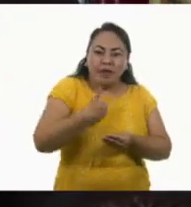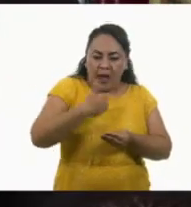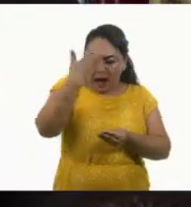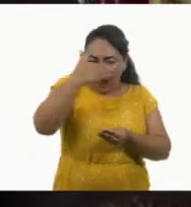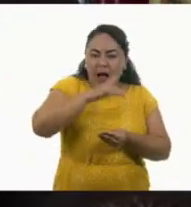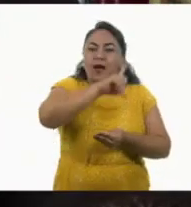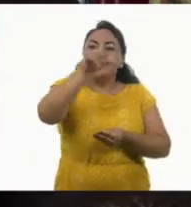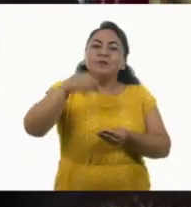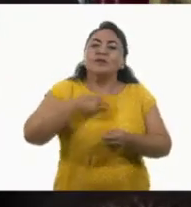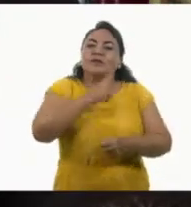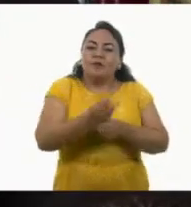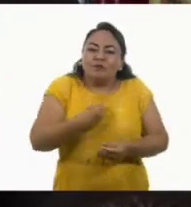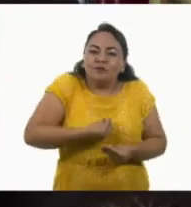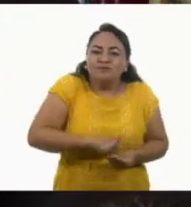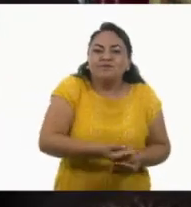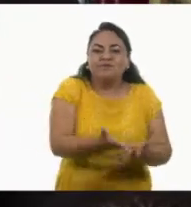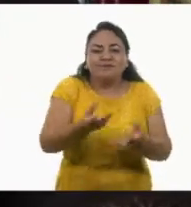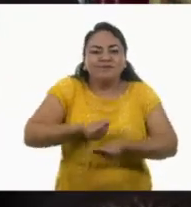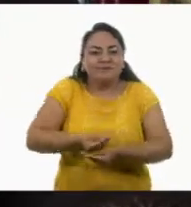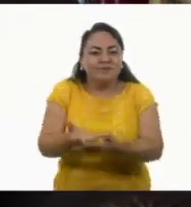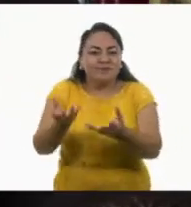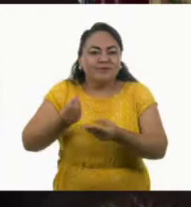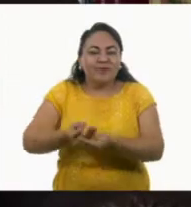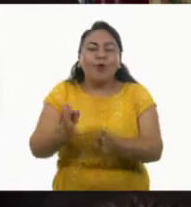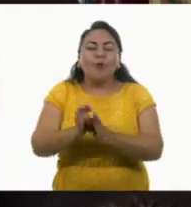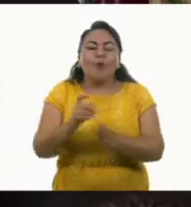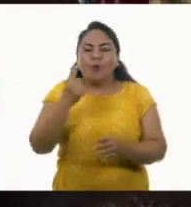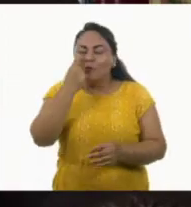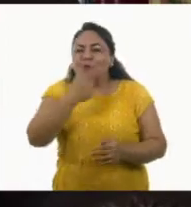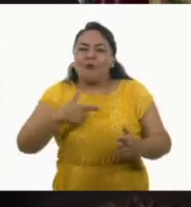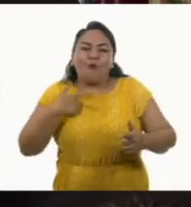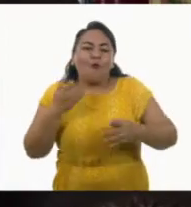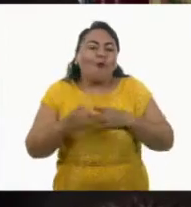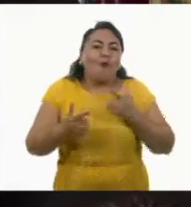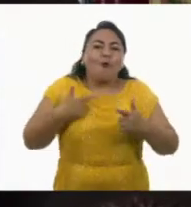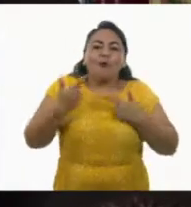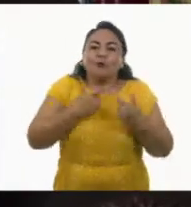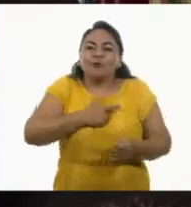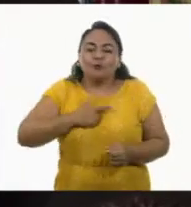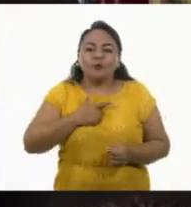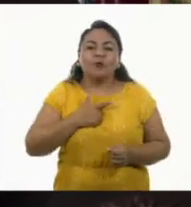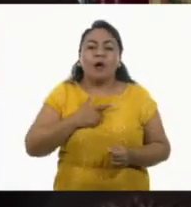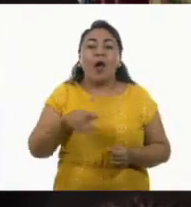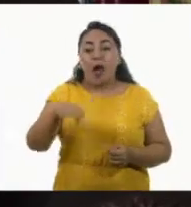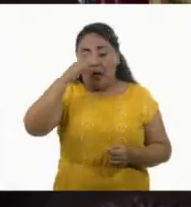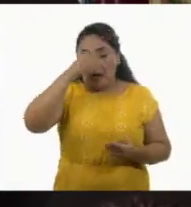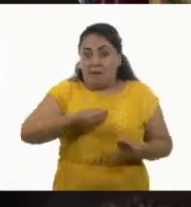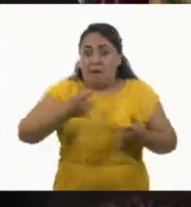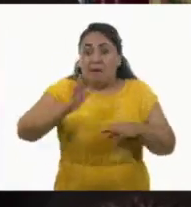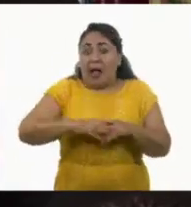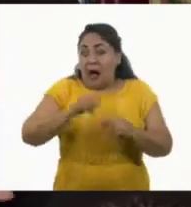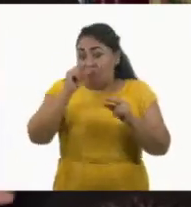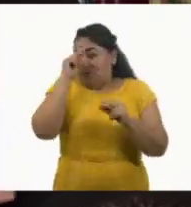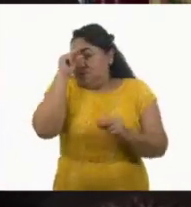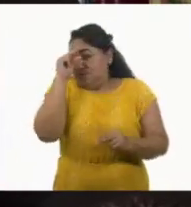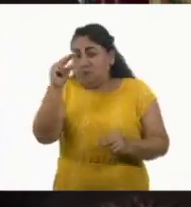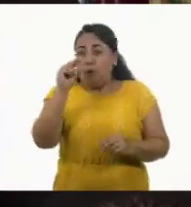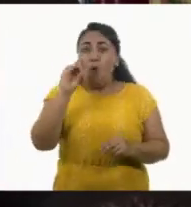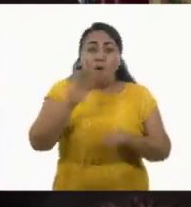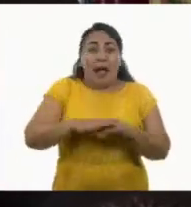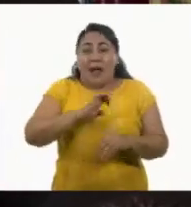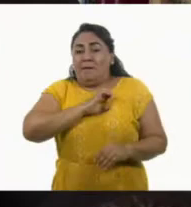a que lo entiendan como algo que es gozoso y no necesariamente porque nos vuelve más inteligentes ni porque nos hace especiales,